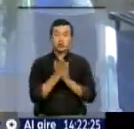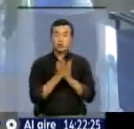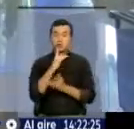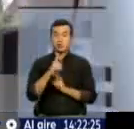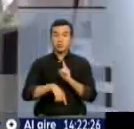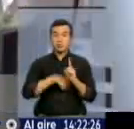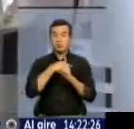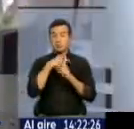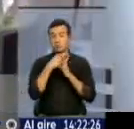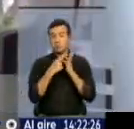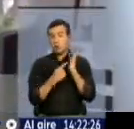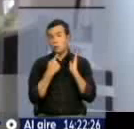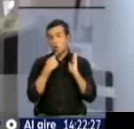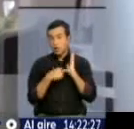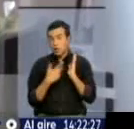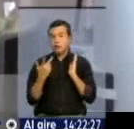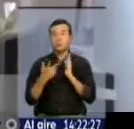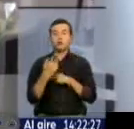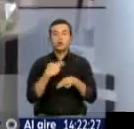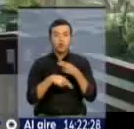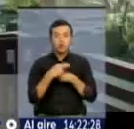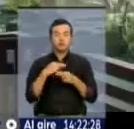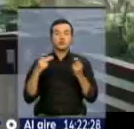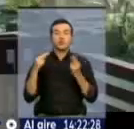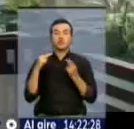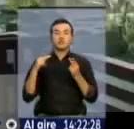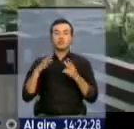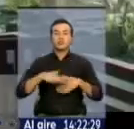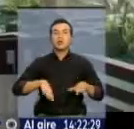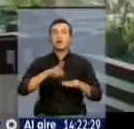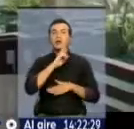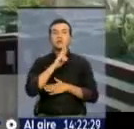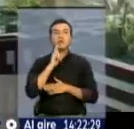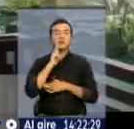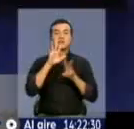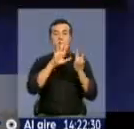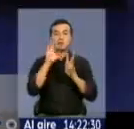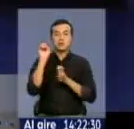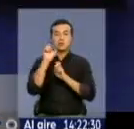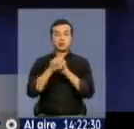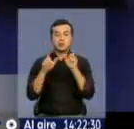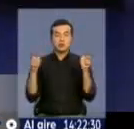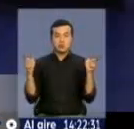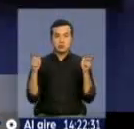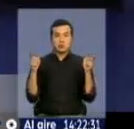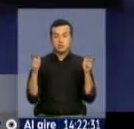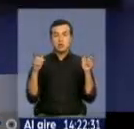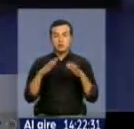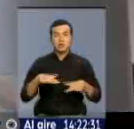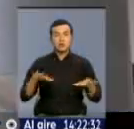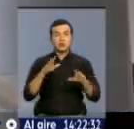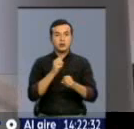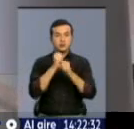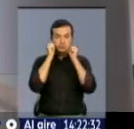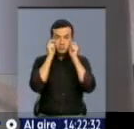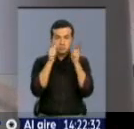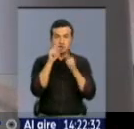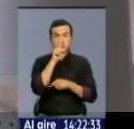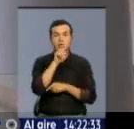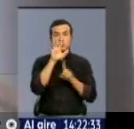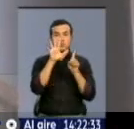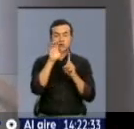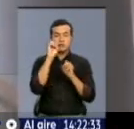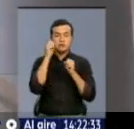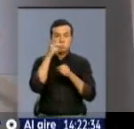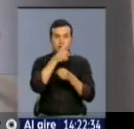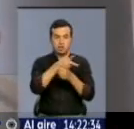adicionales al transporte, como locales comerciales, un patio de comidas con capacidad para 700 personas y un circuito de seguridad. Tenemos 160